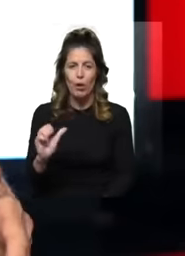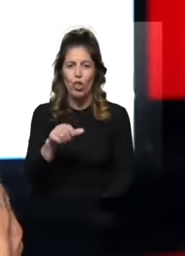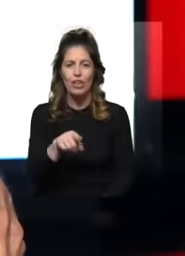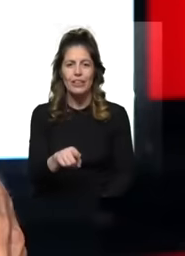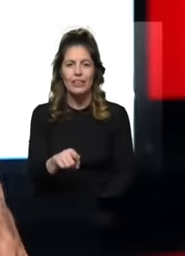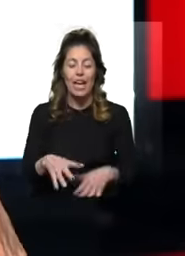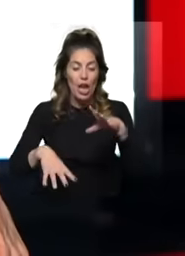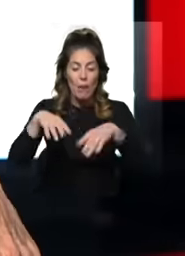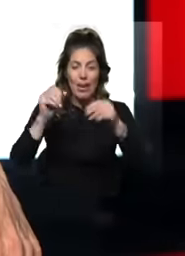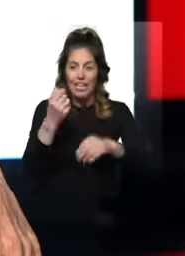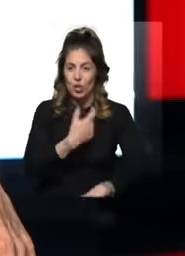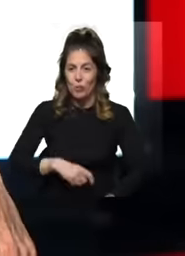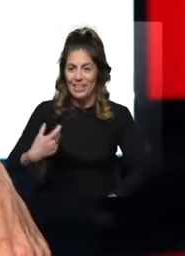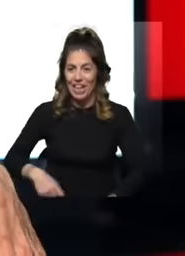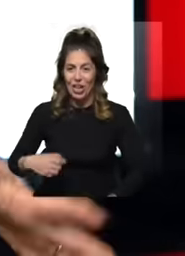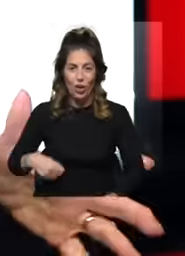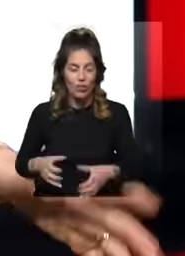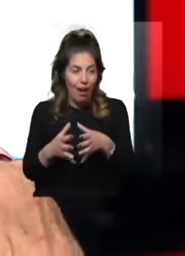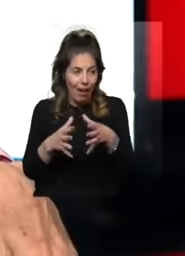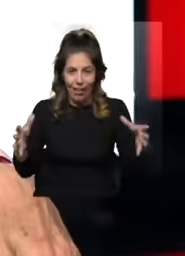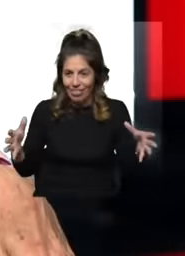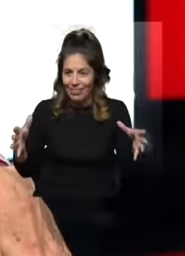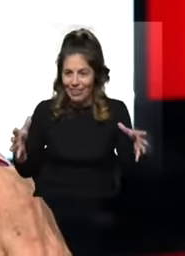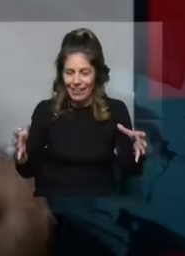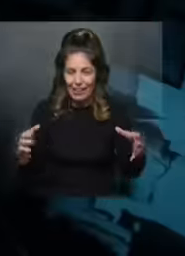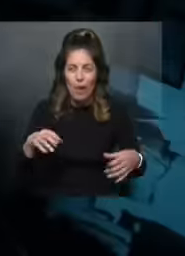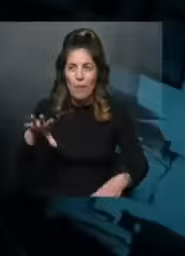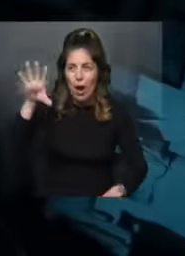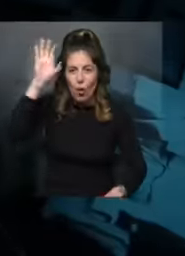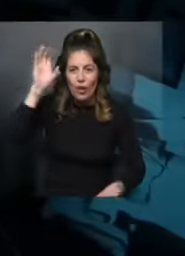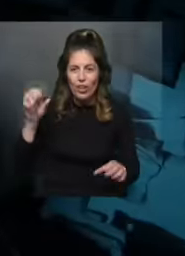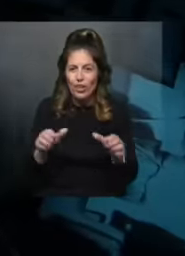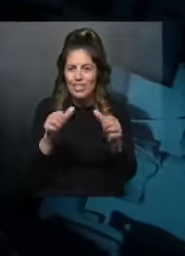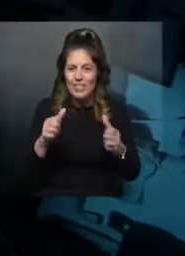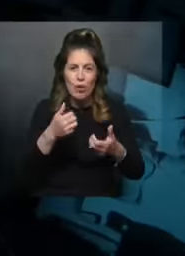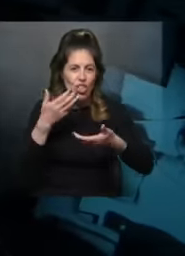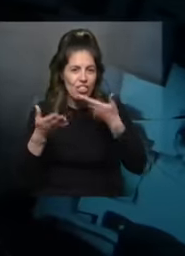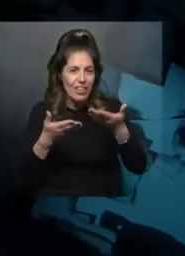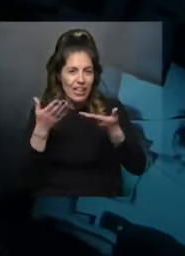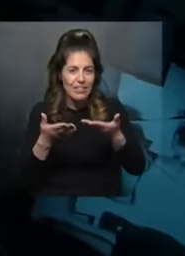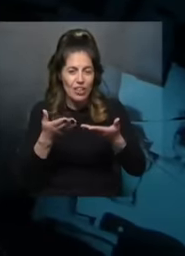nos quedaba grande. Pero bueno, entonces me acuerdo que hicimos bastantes temas de rock.